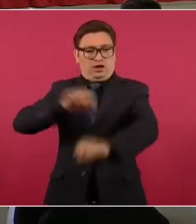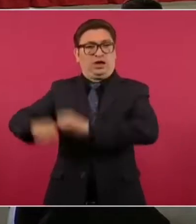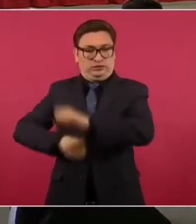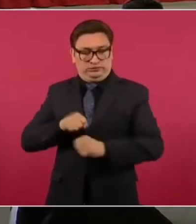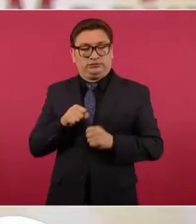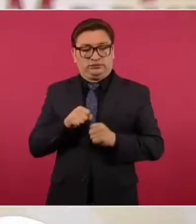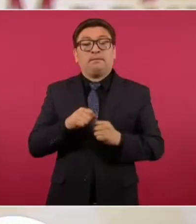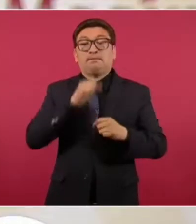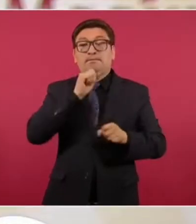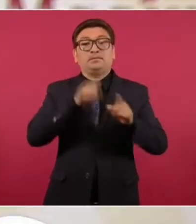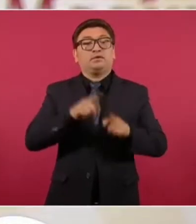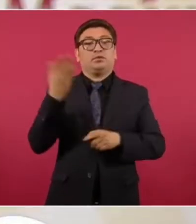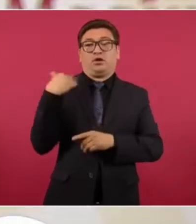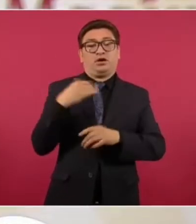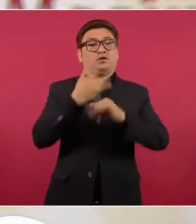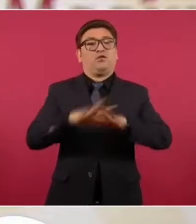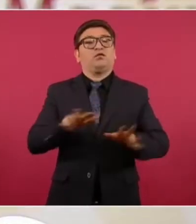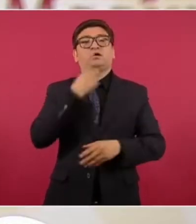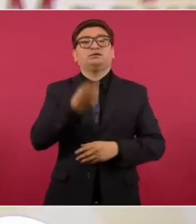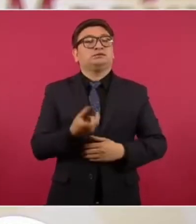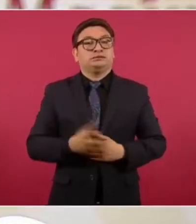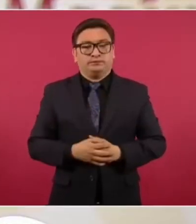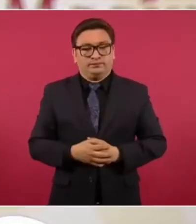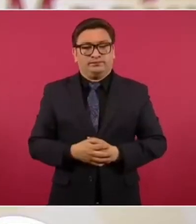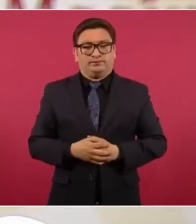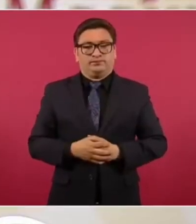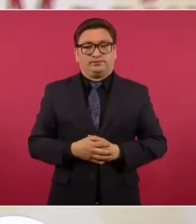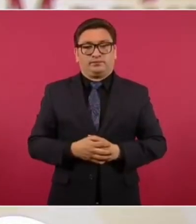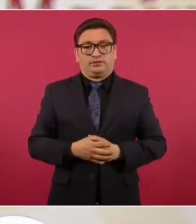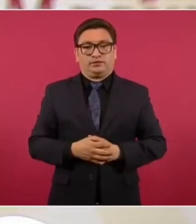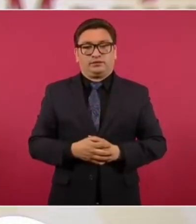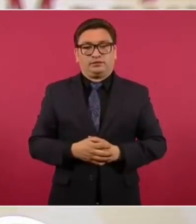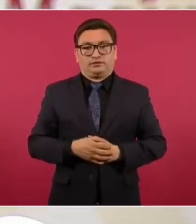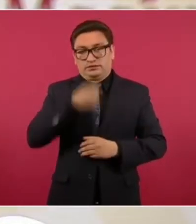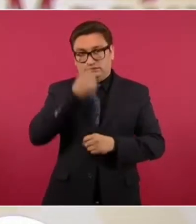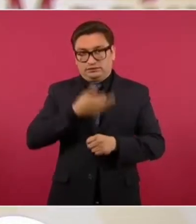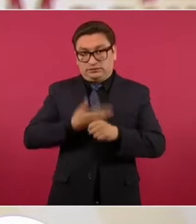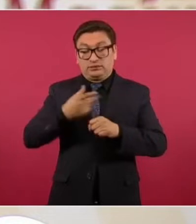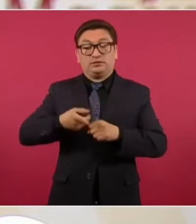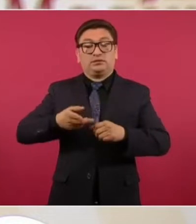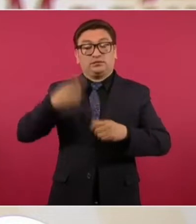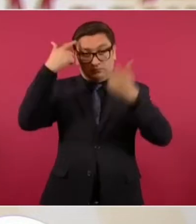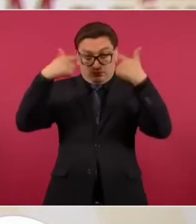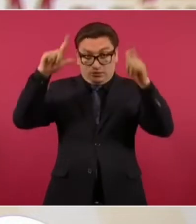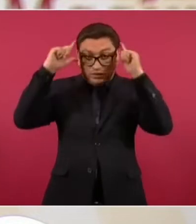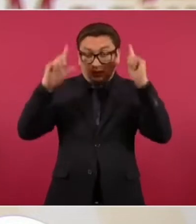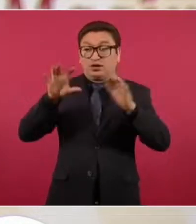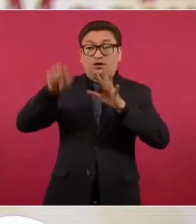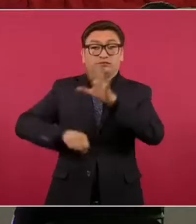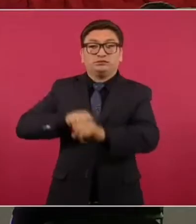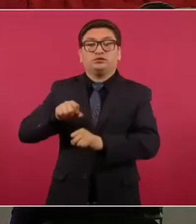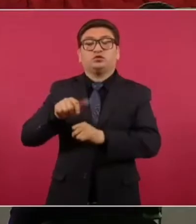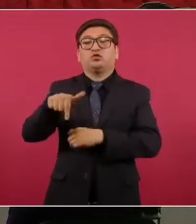También informamos hace un rato que la Secretaría de la Marina detuvo